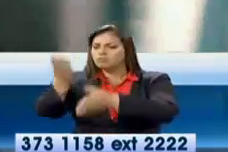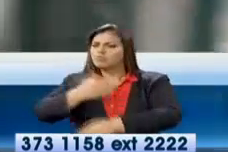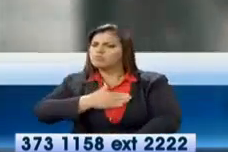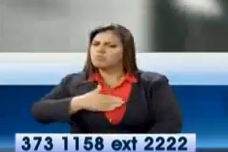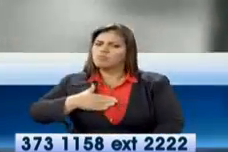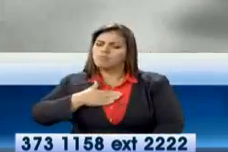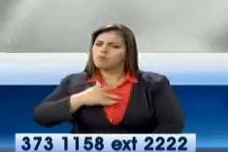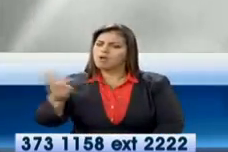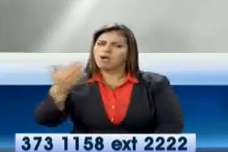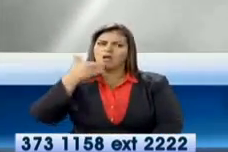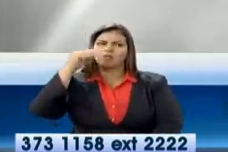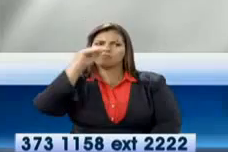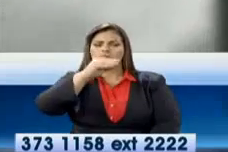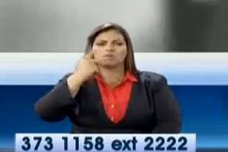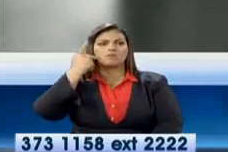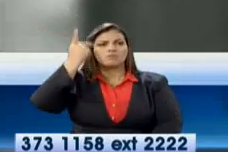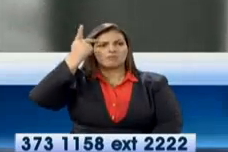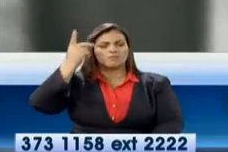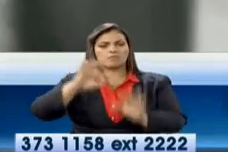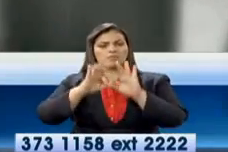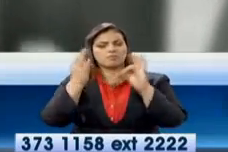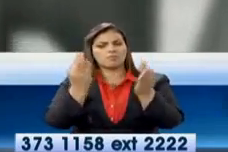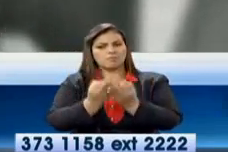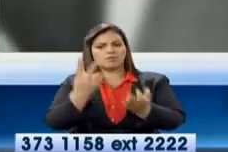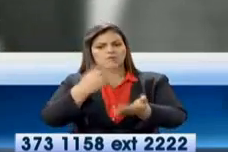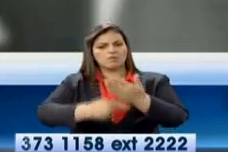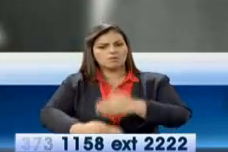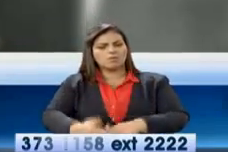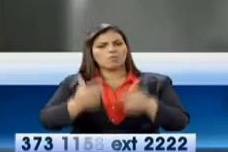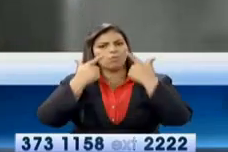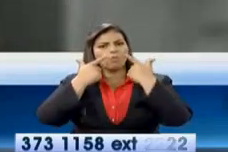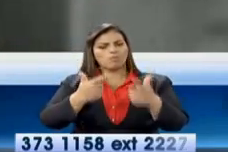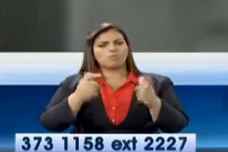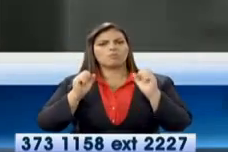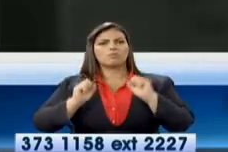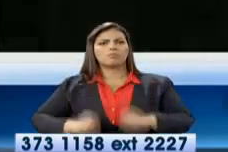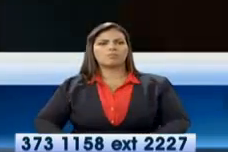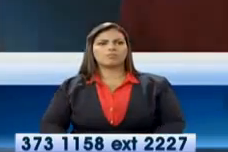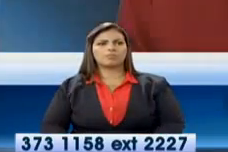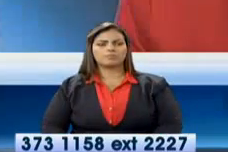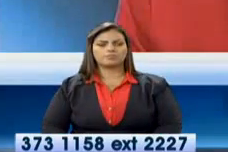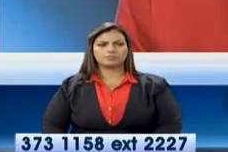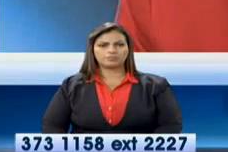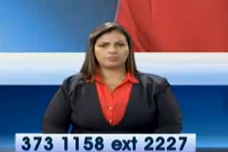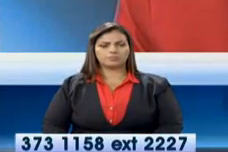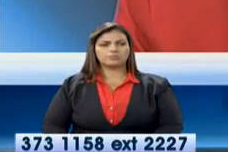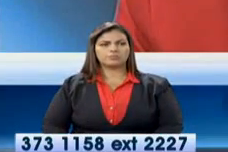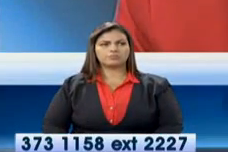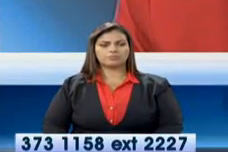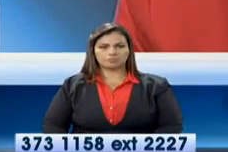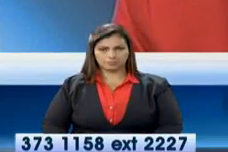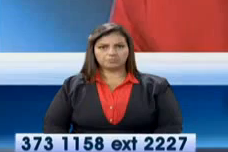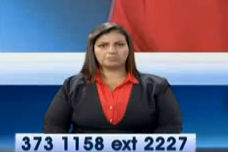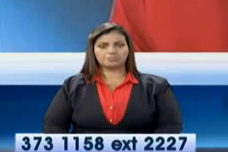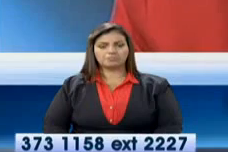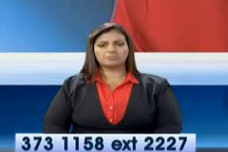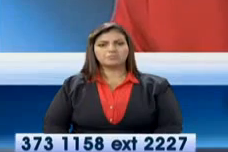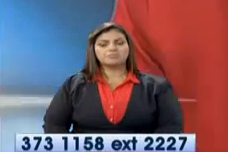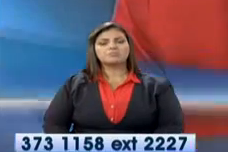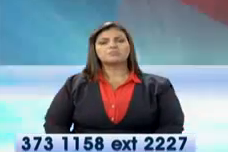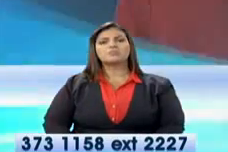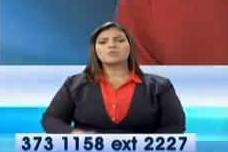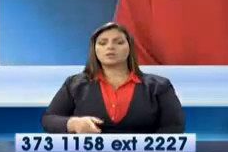para que sus hijos mejoren el comportamiento. Es verdad que nuestra competencia está al interior del plantel educativo, sin embargo, existe